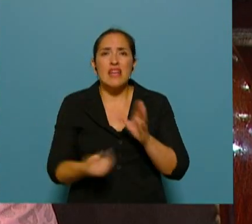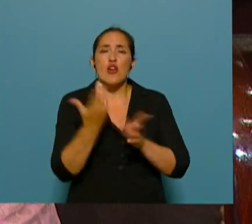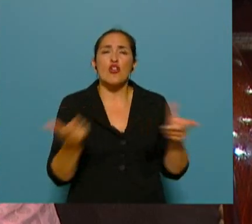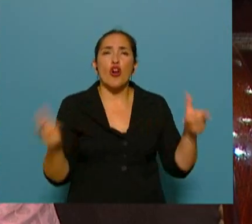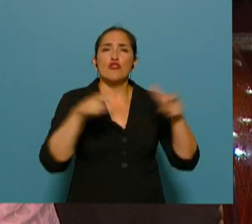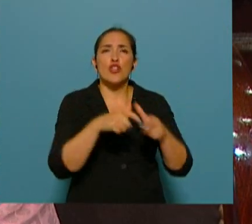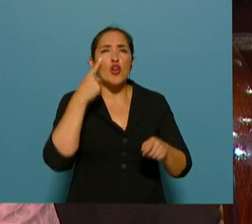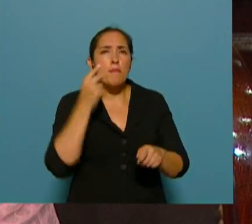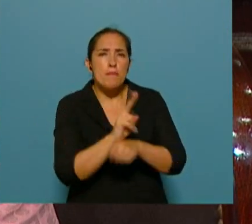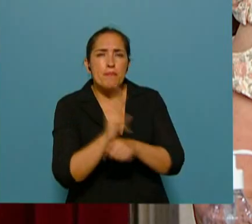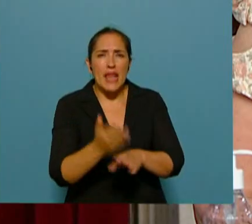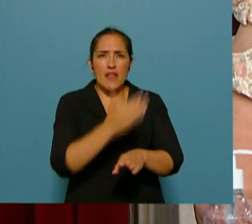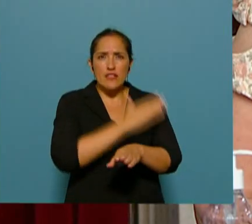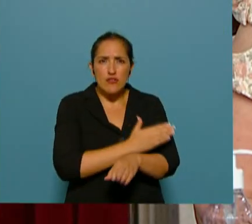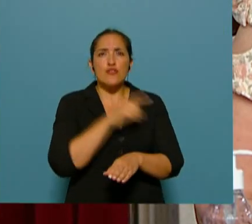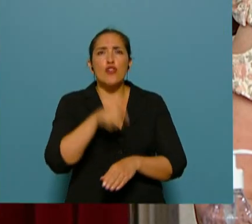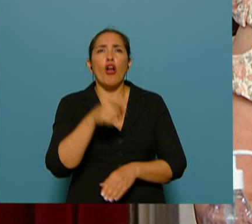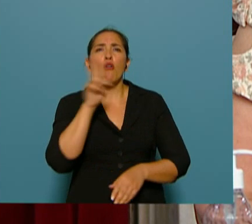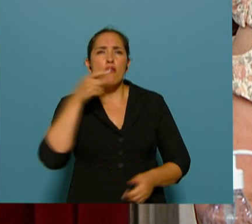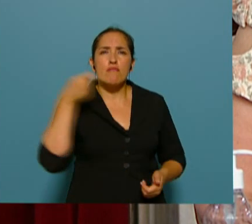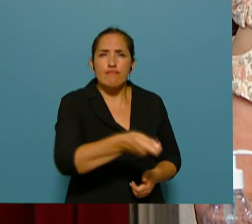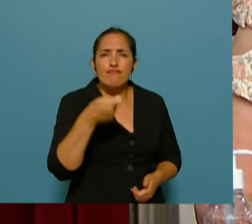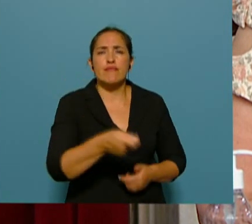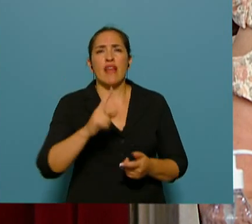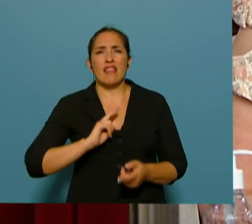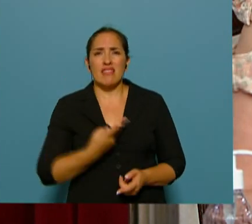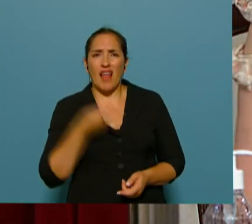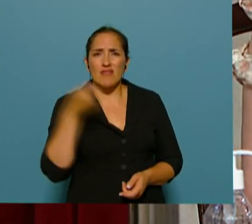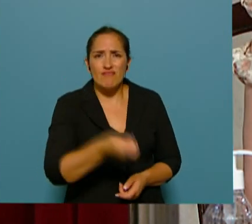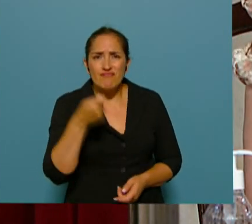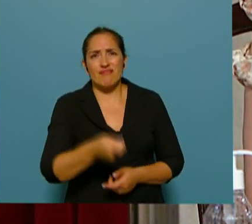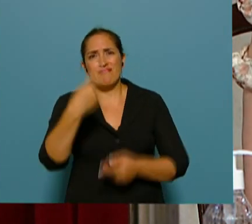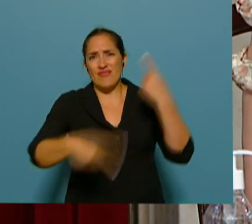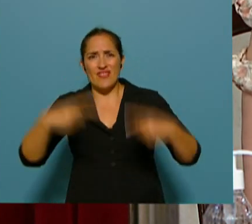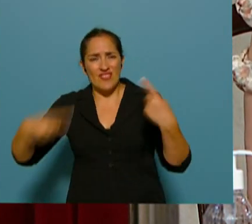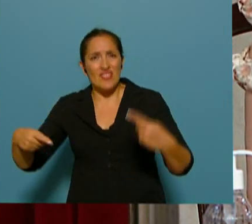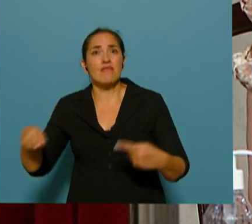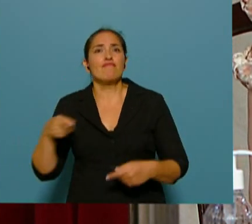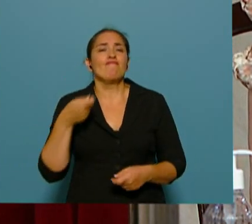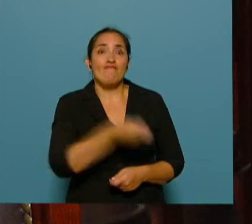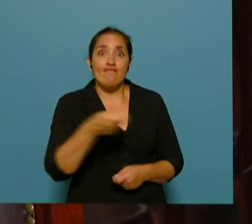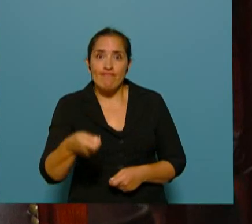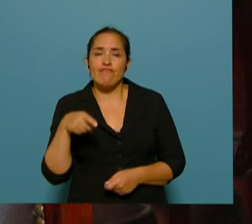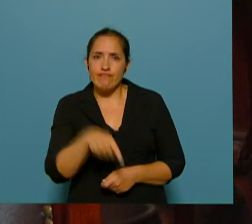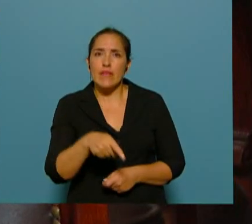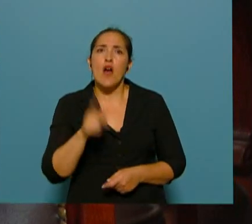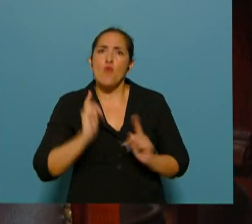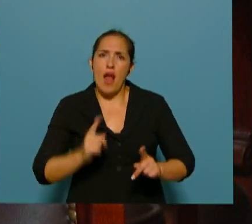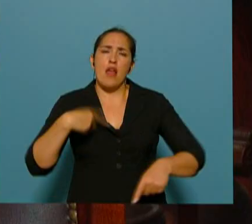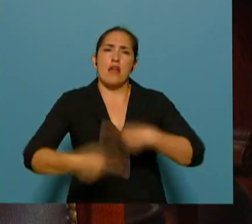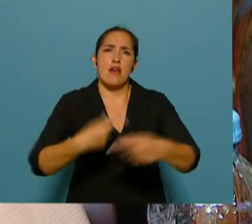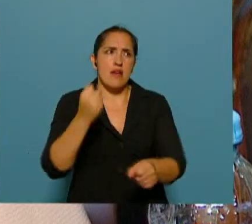para la Prevención y el Abordaje de Femicidios, Travesticidios y Transfemicidios. Continuaremos por este camino